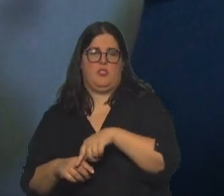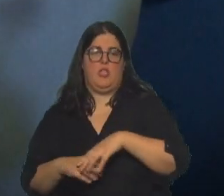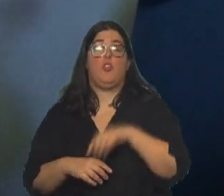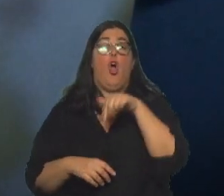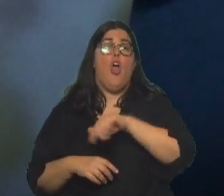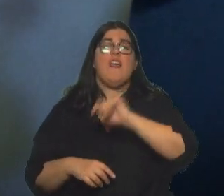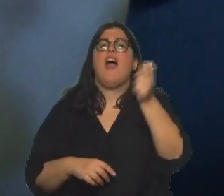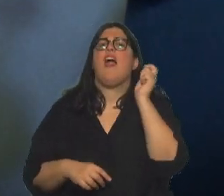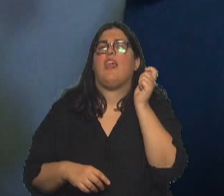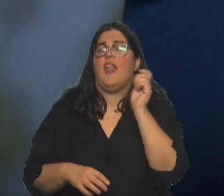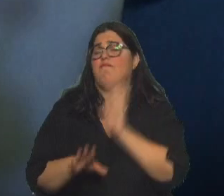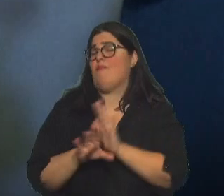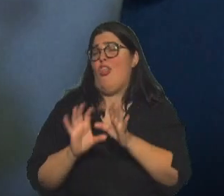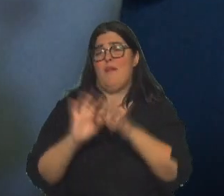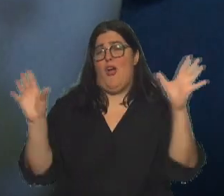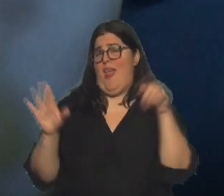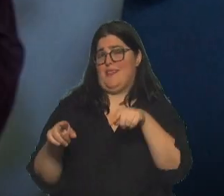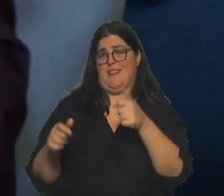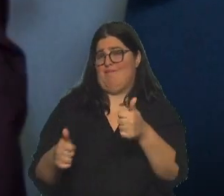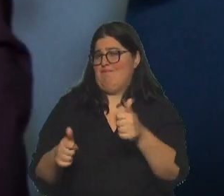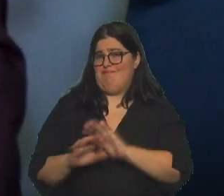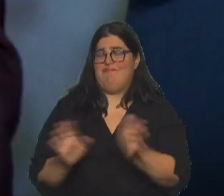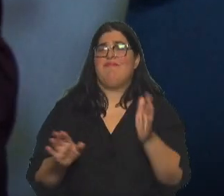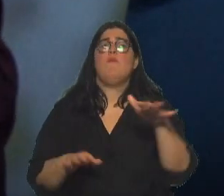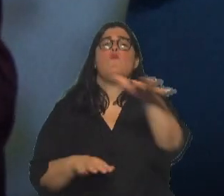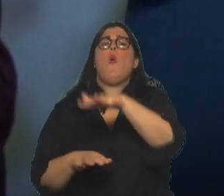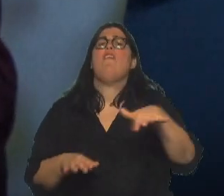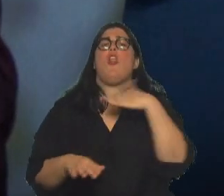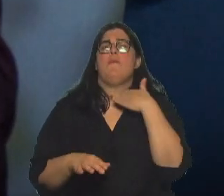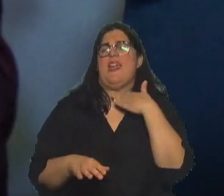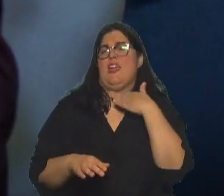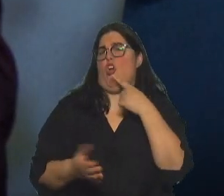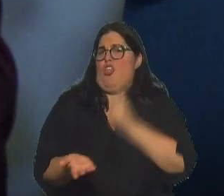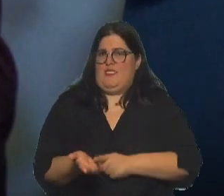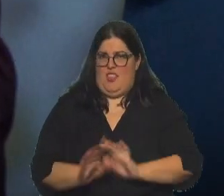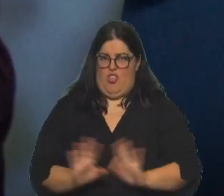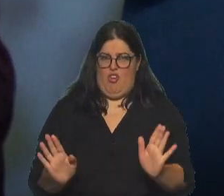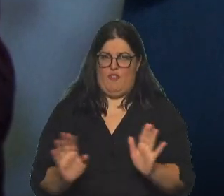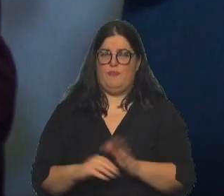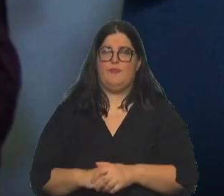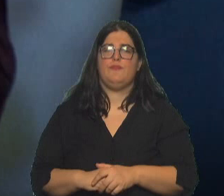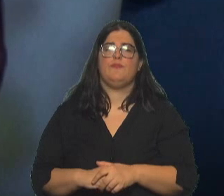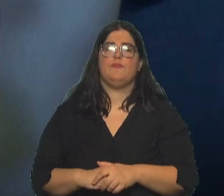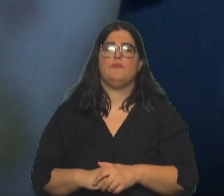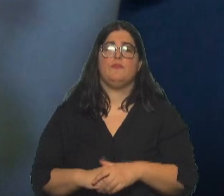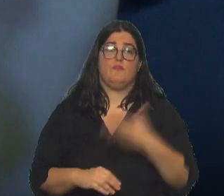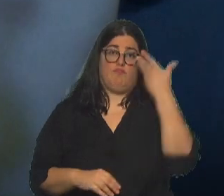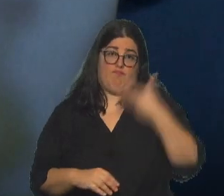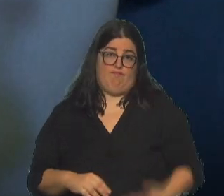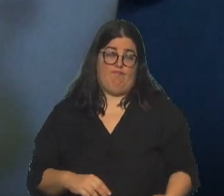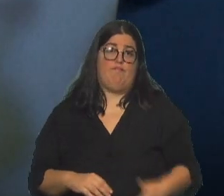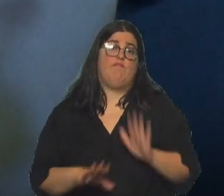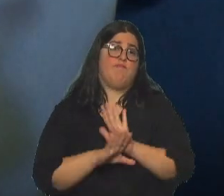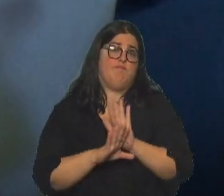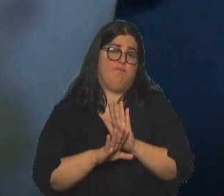democracia. Hoy decidió el pueblo de México y soy